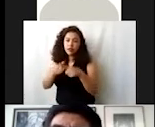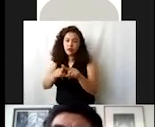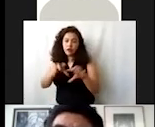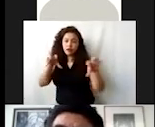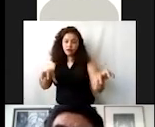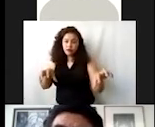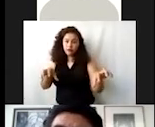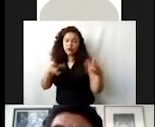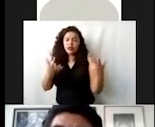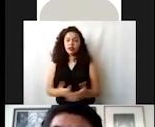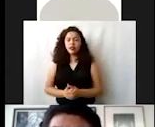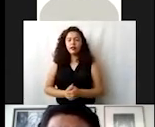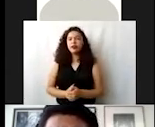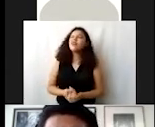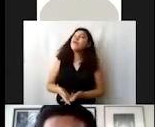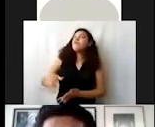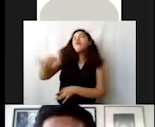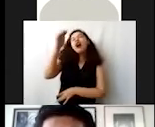Vamos a pensar que tengo